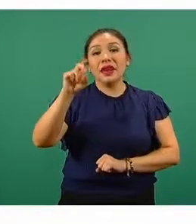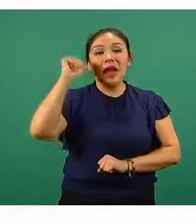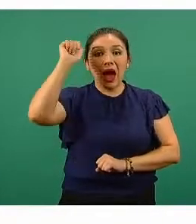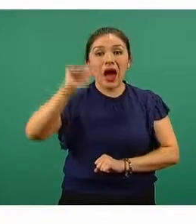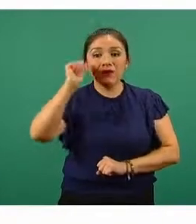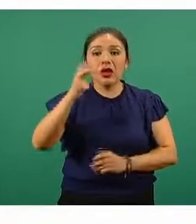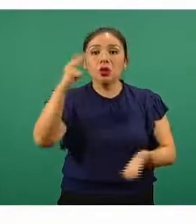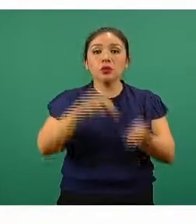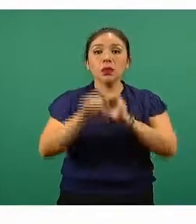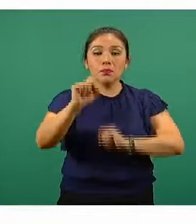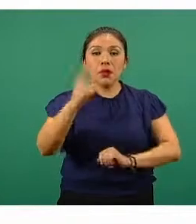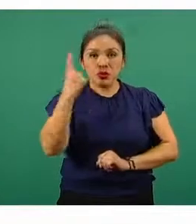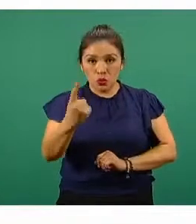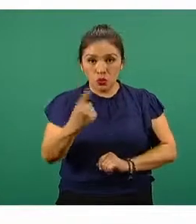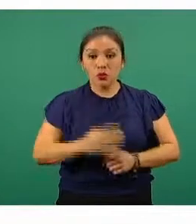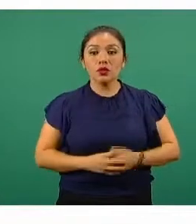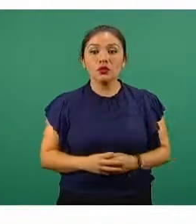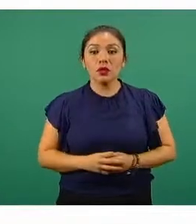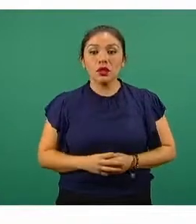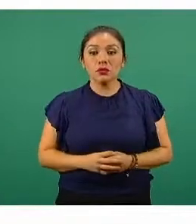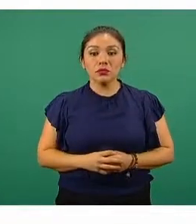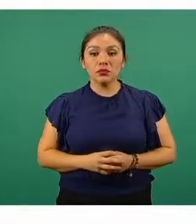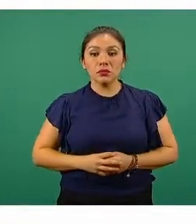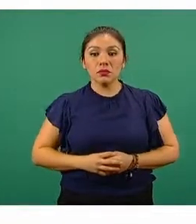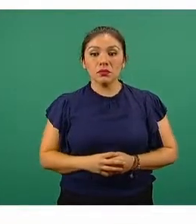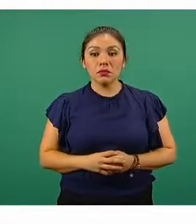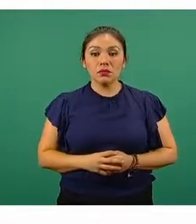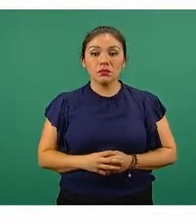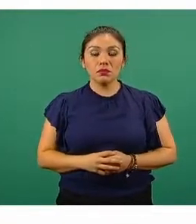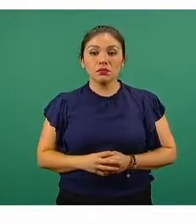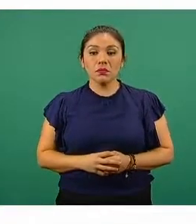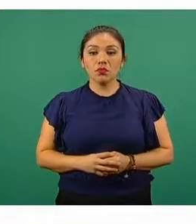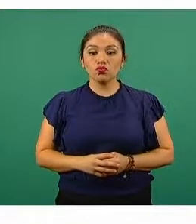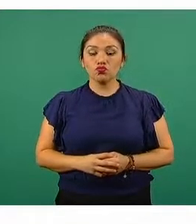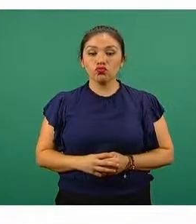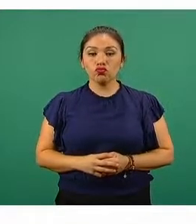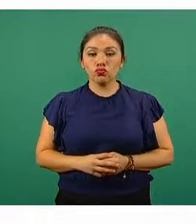del 2021. La siguiente, por favor.